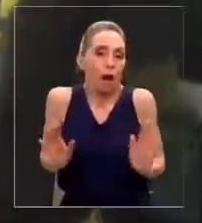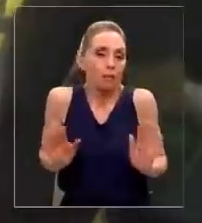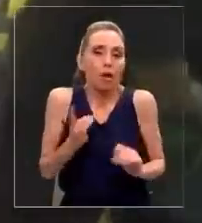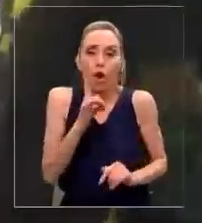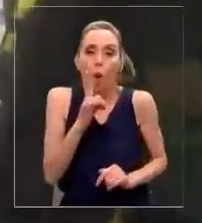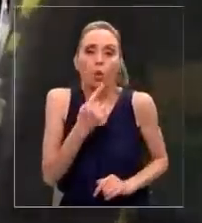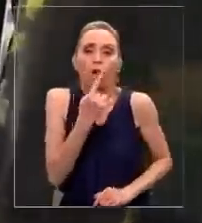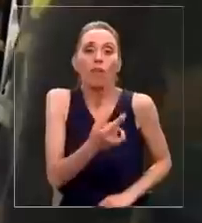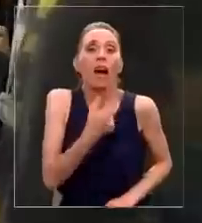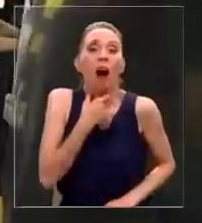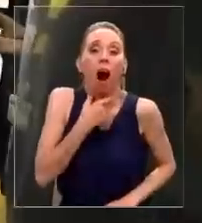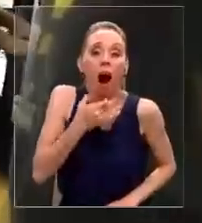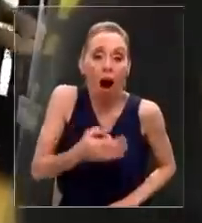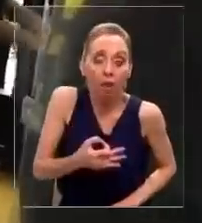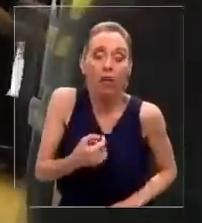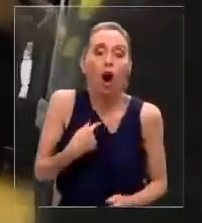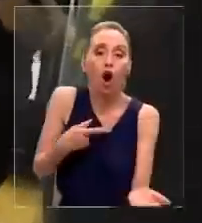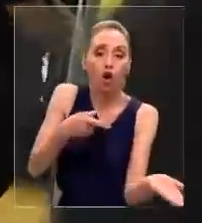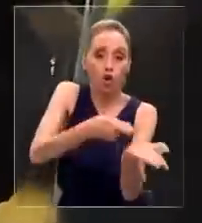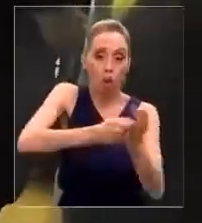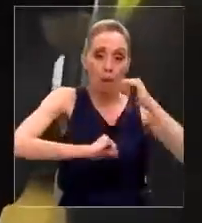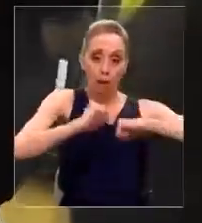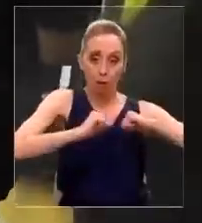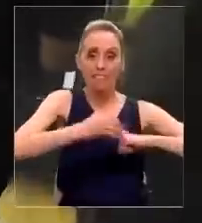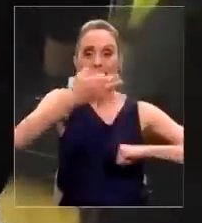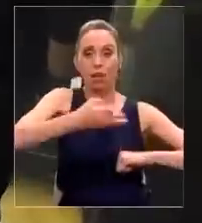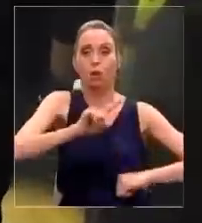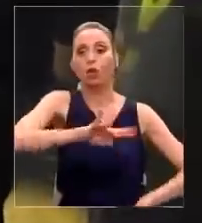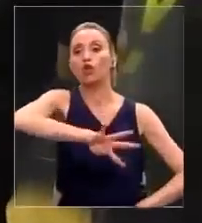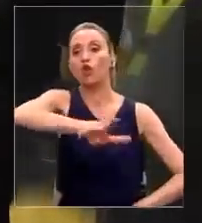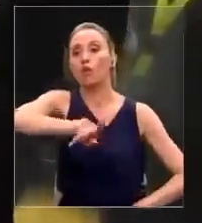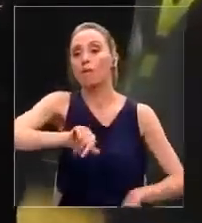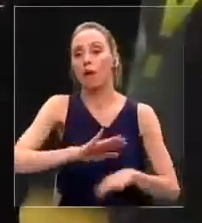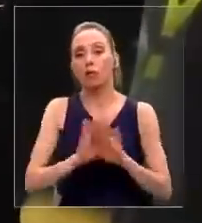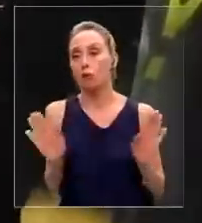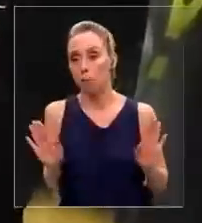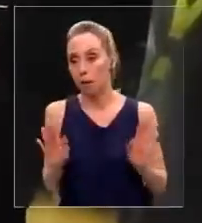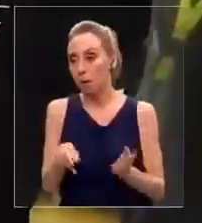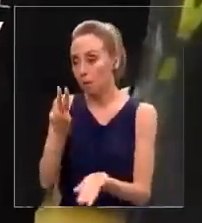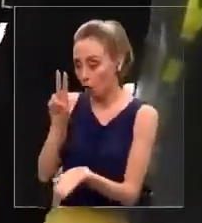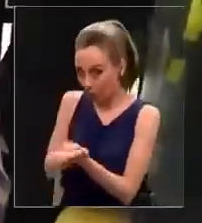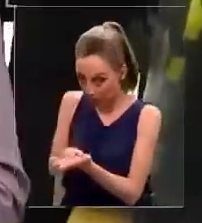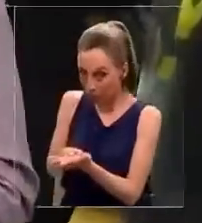única garantía que tiene es que lo que estoy comprando, yo tengo la certeza de que no es robado.